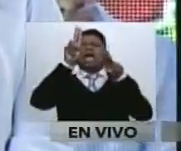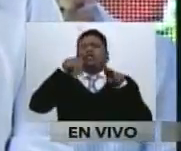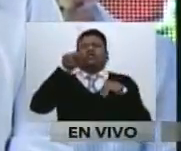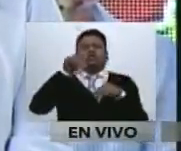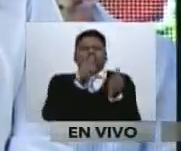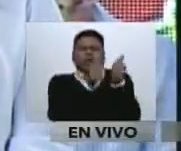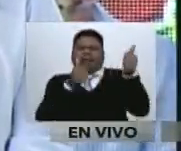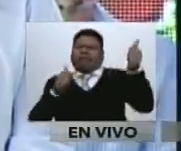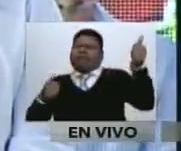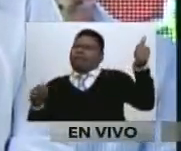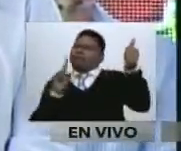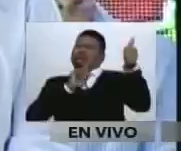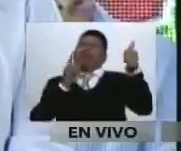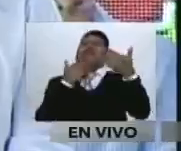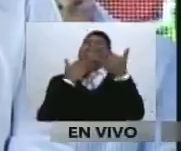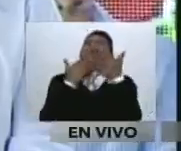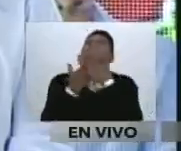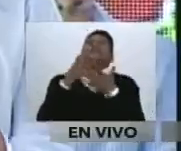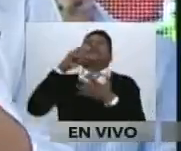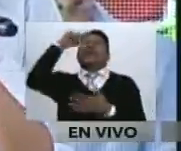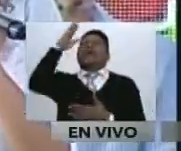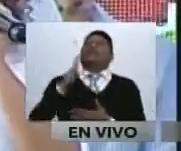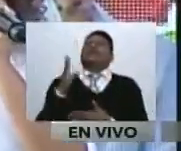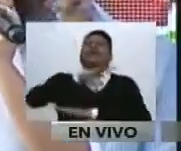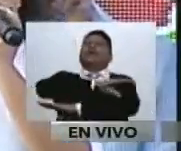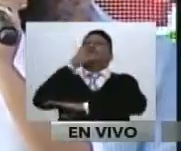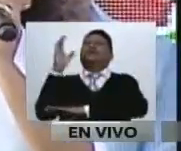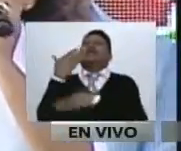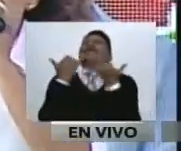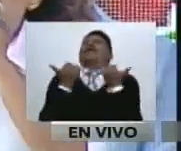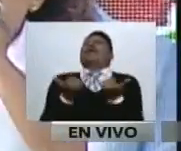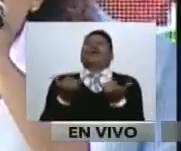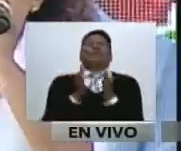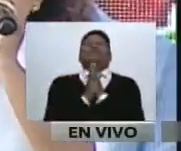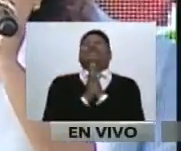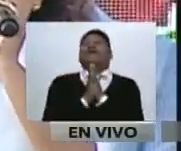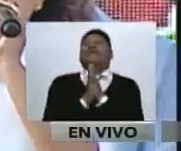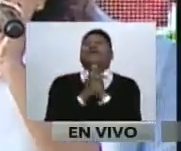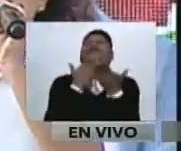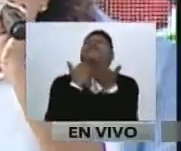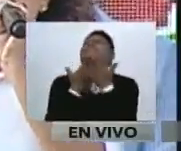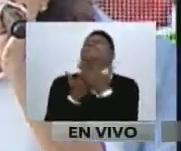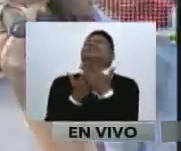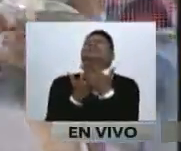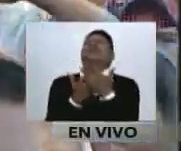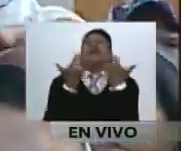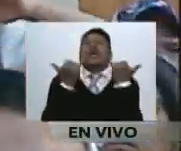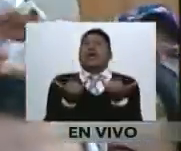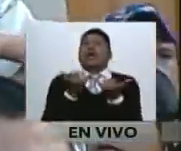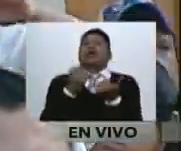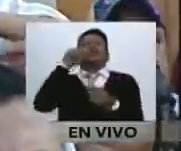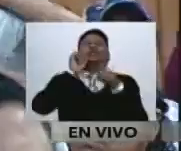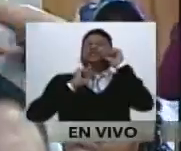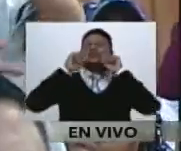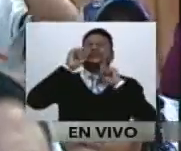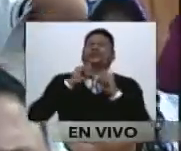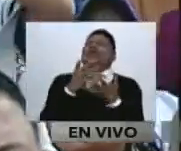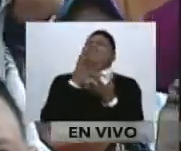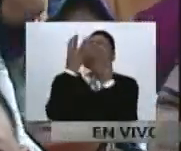nosotros. Le clamo al Dios de los cielos que hoy nos haga mejores. Ese cielo que hoy llora, pues le conté mis